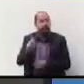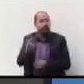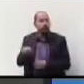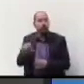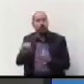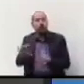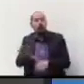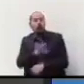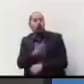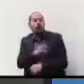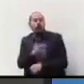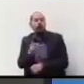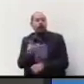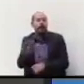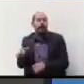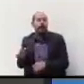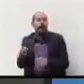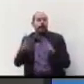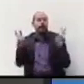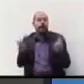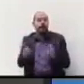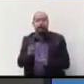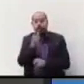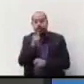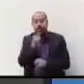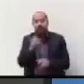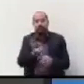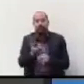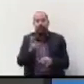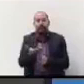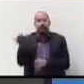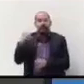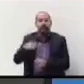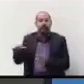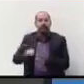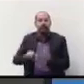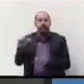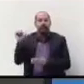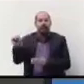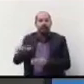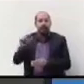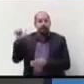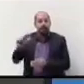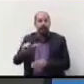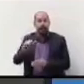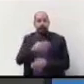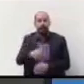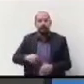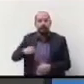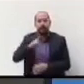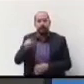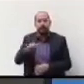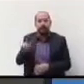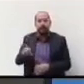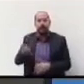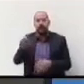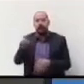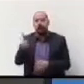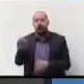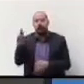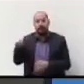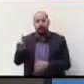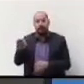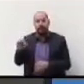Palma, relacionados con el homicidio del policía estatal en el mes de abril en el municipio de Zacatlán. Roberto N., el Gabo, así